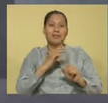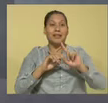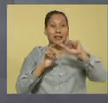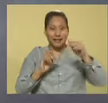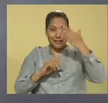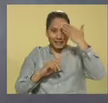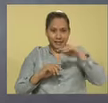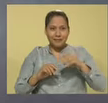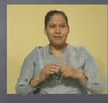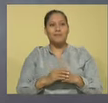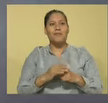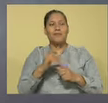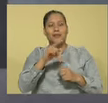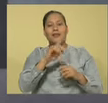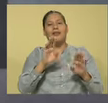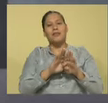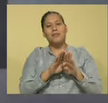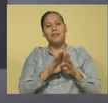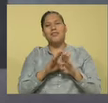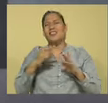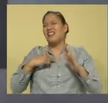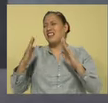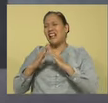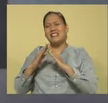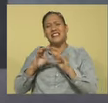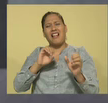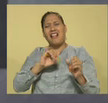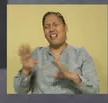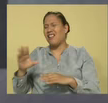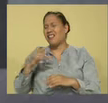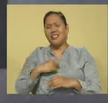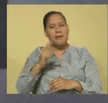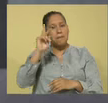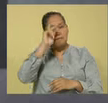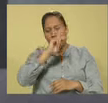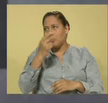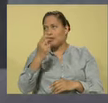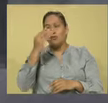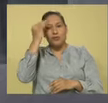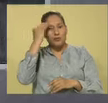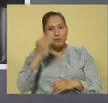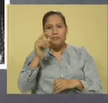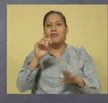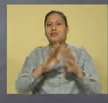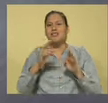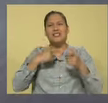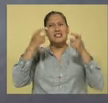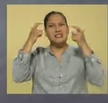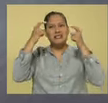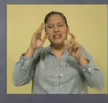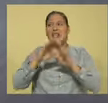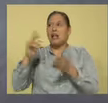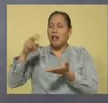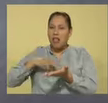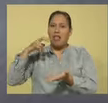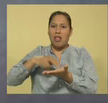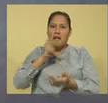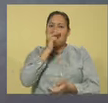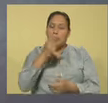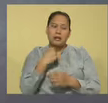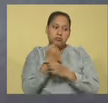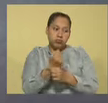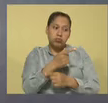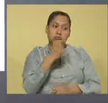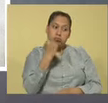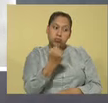qué? Cuando quieres salirte de tu casa es terrible. Yo estaba ya hasta el copete de la disciplina de mi papá y ya